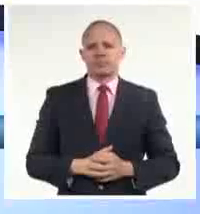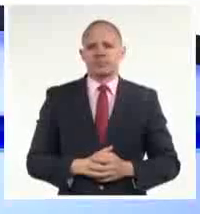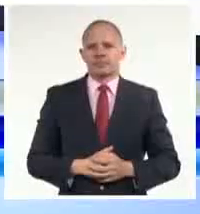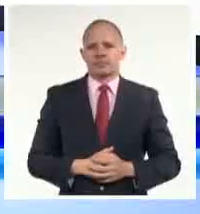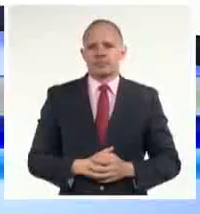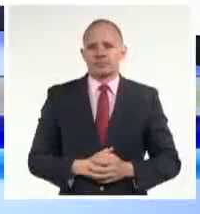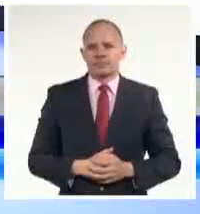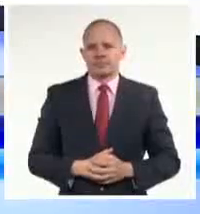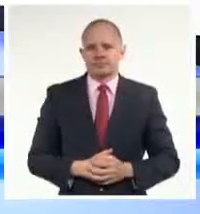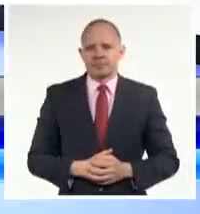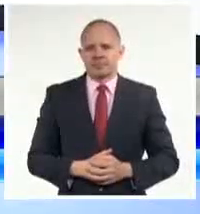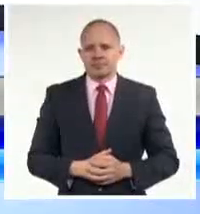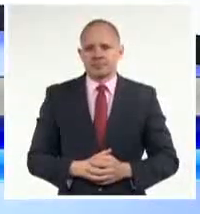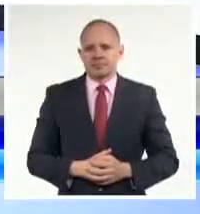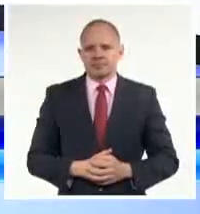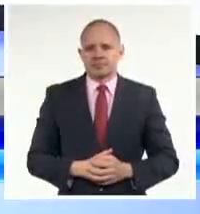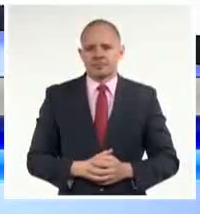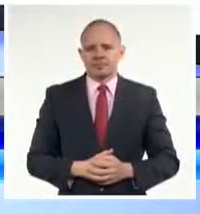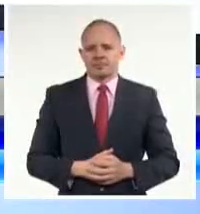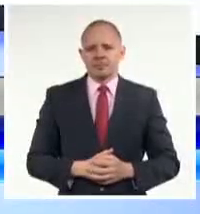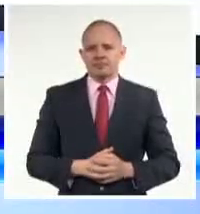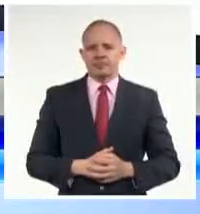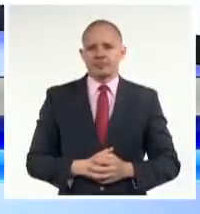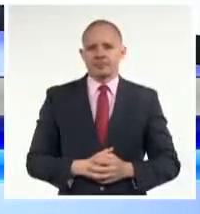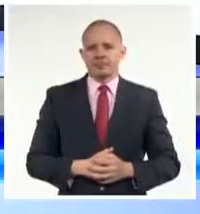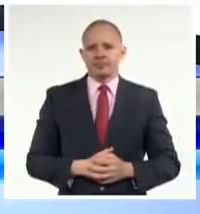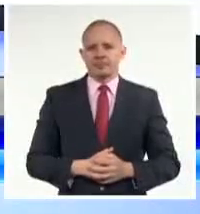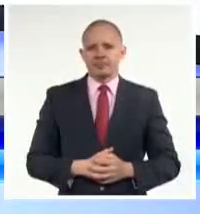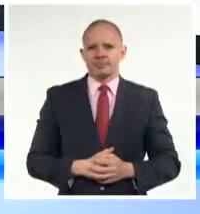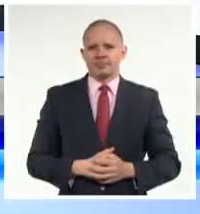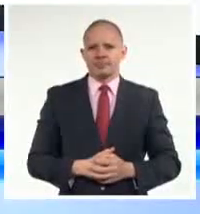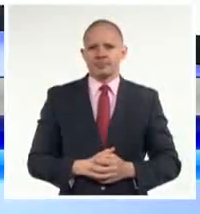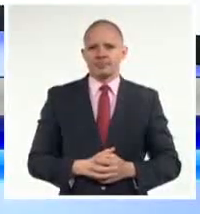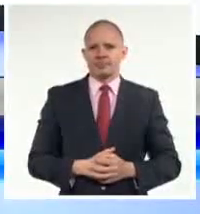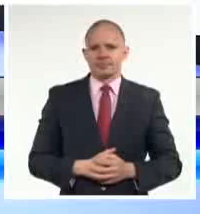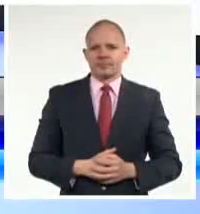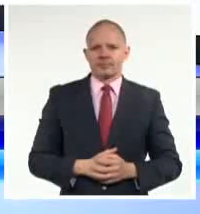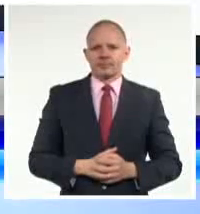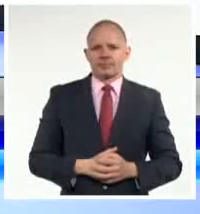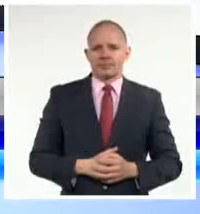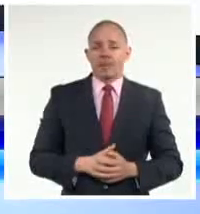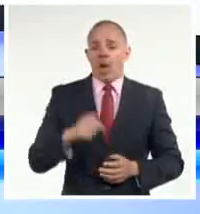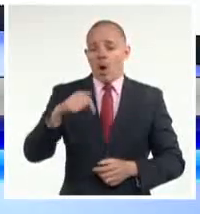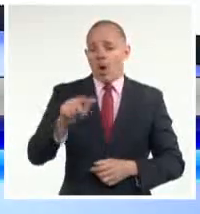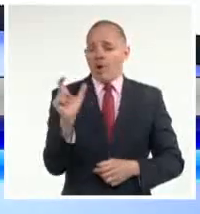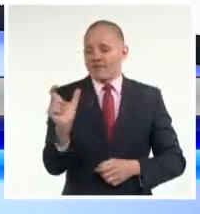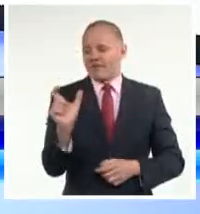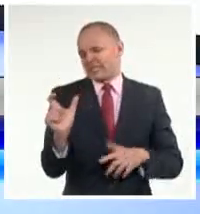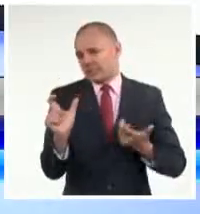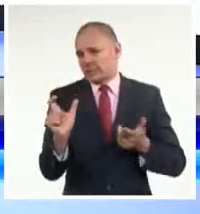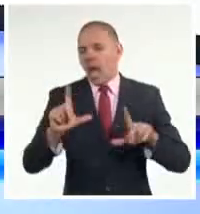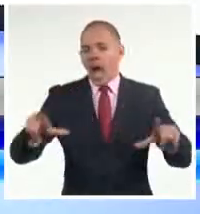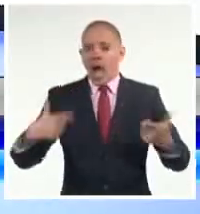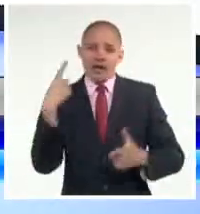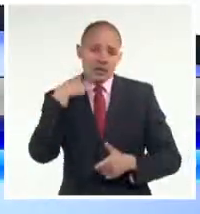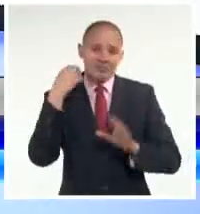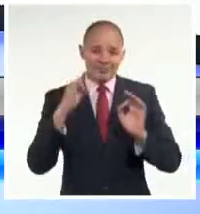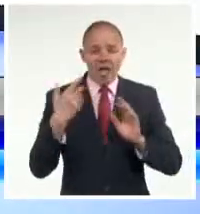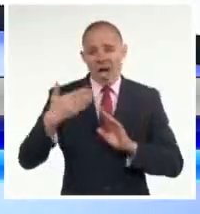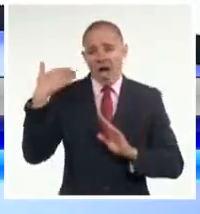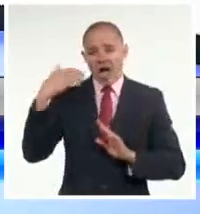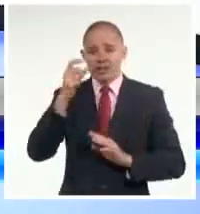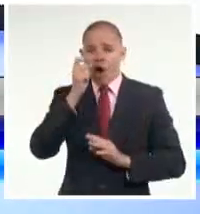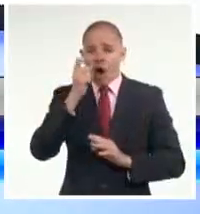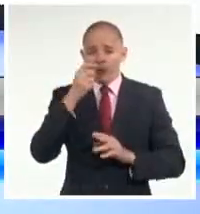este lunes se conmemoró El Aniversario 89 del fallecimiento comunista abogado poeta y líder de la revolución del 33